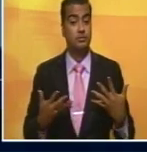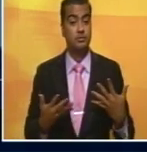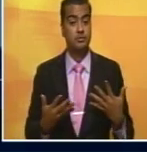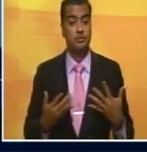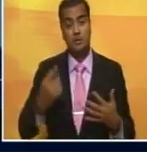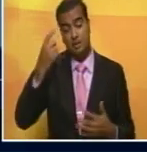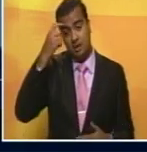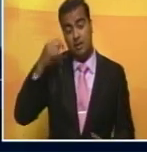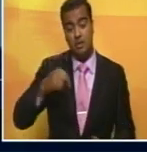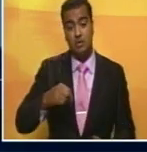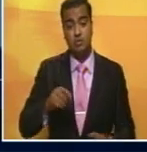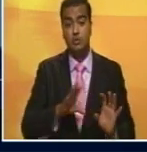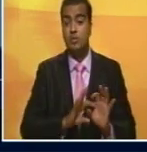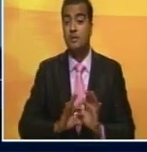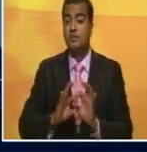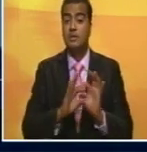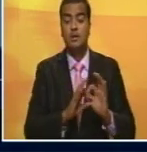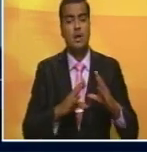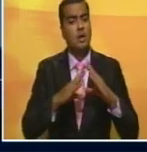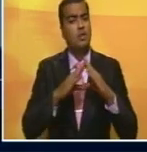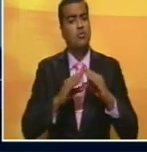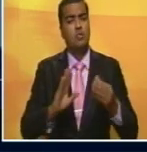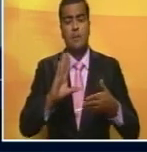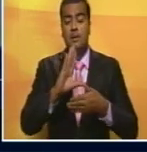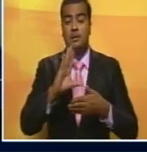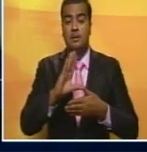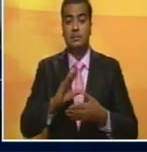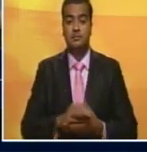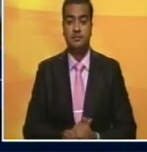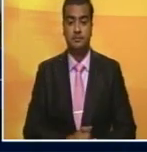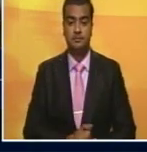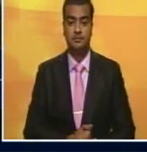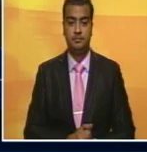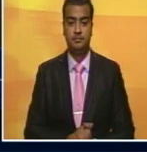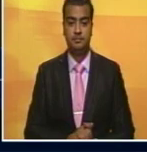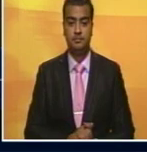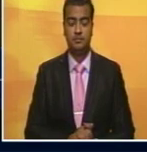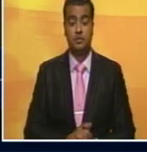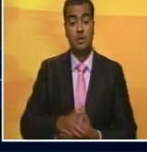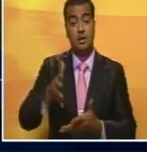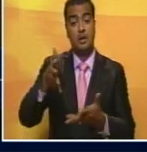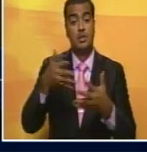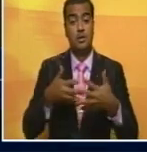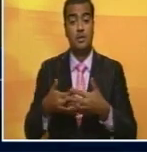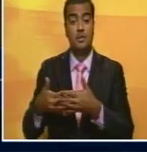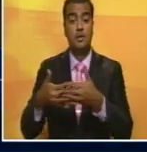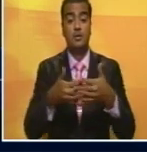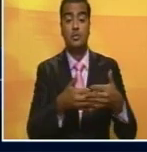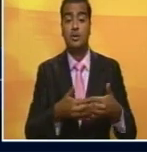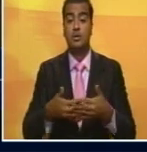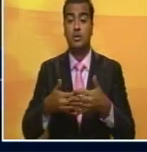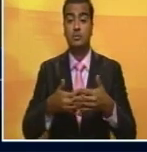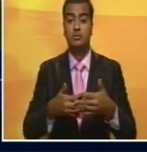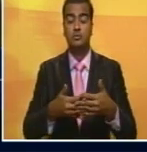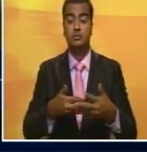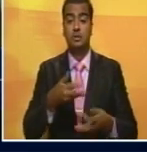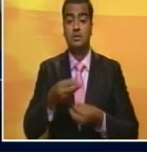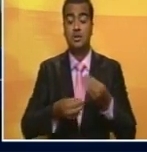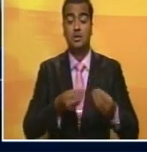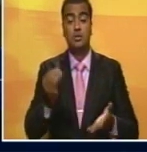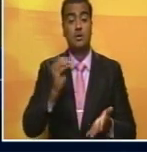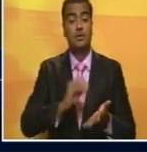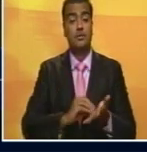que hoy hay una unanimidad en todo el continente y con el liderazgo de Estados Unidos para que se